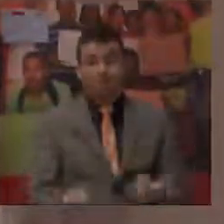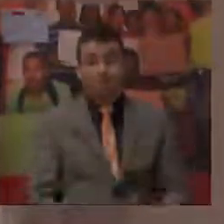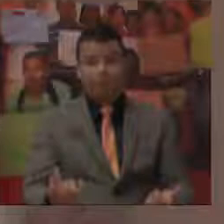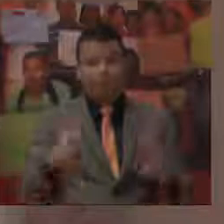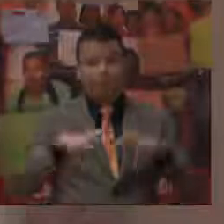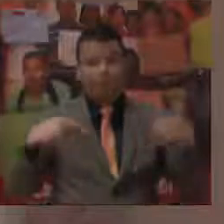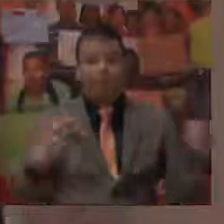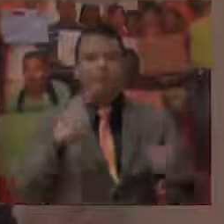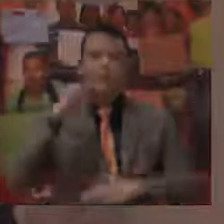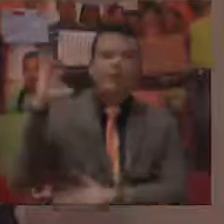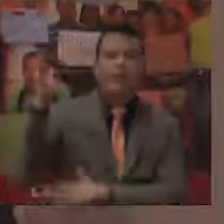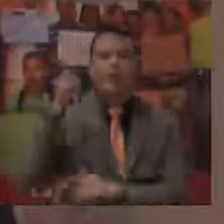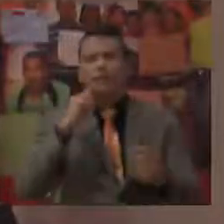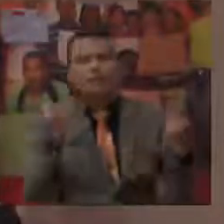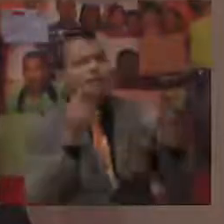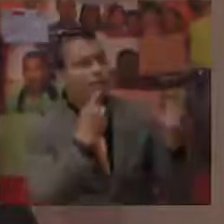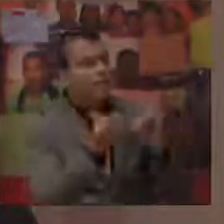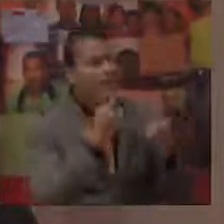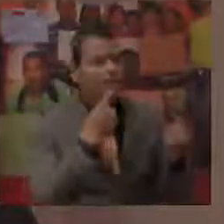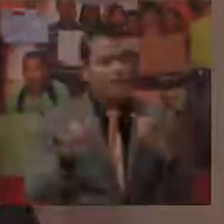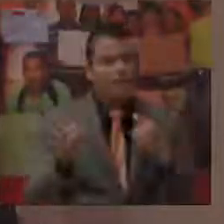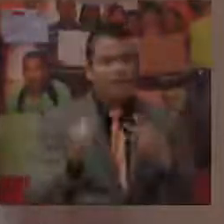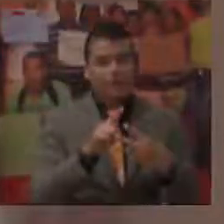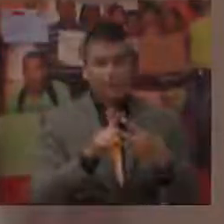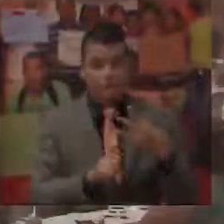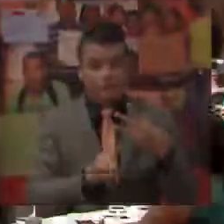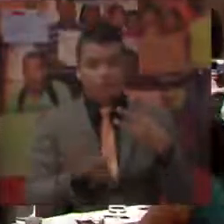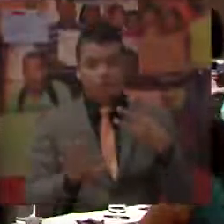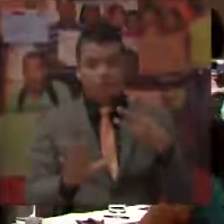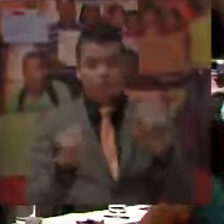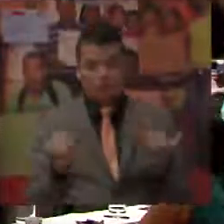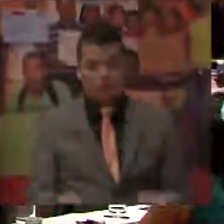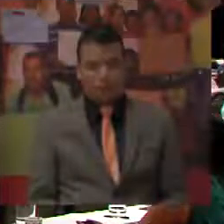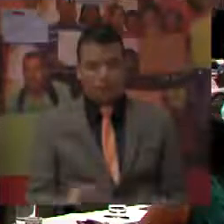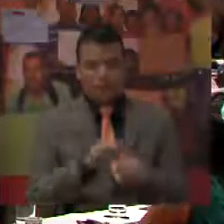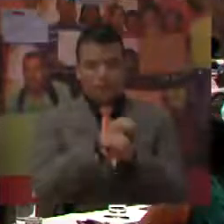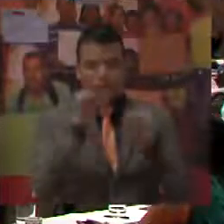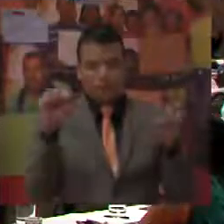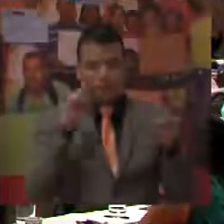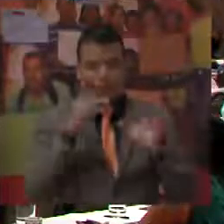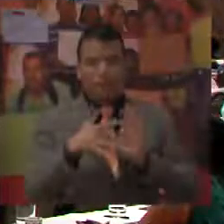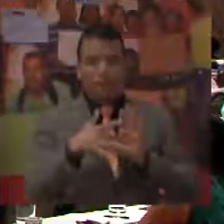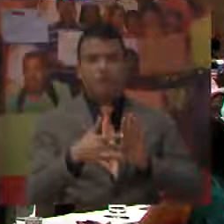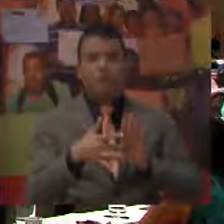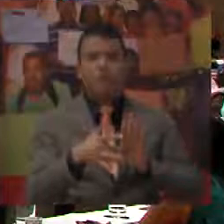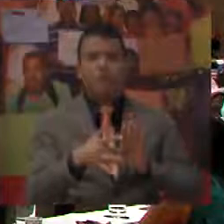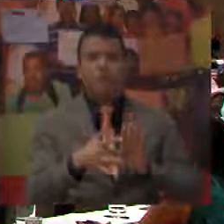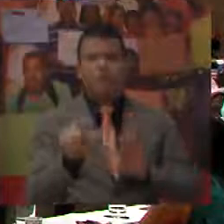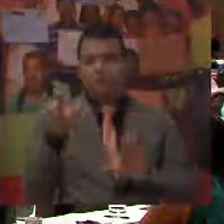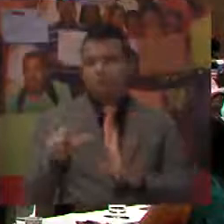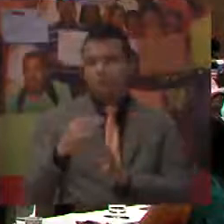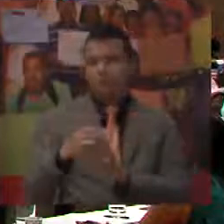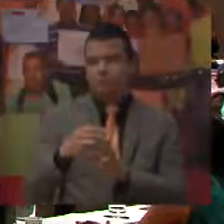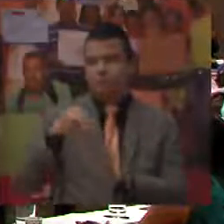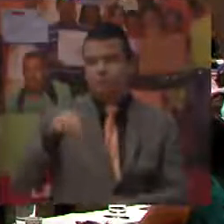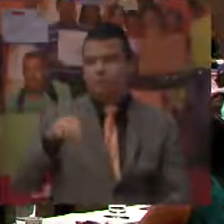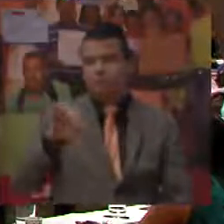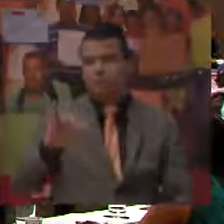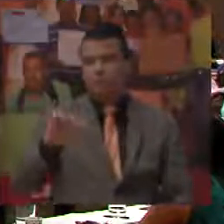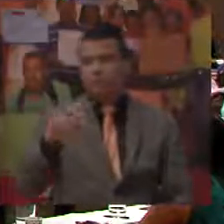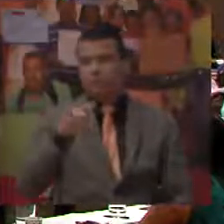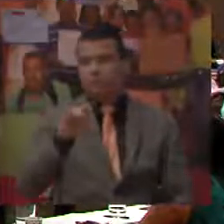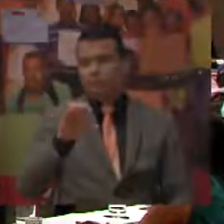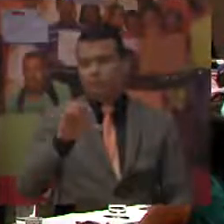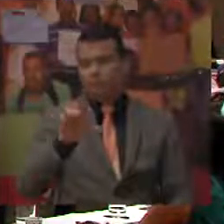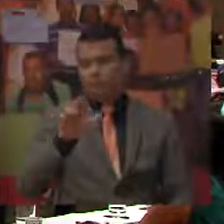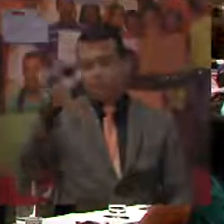al panel, al tercer y último panel de la mañana de hoy, con Miguel Antonio Restrepo